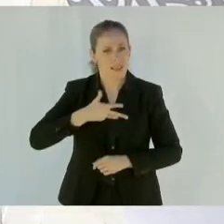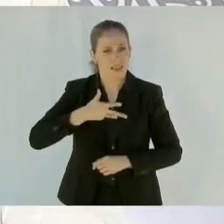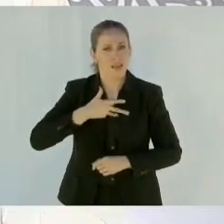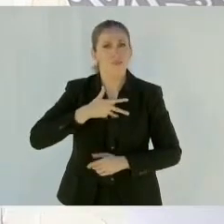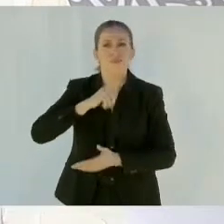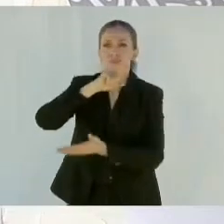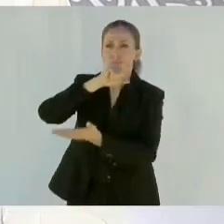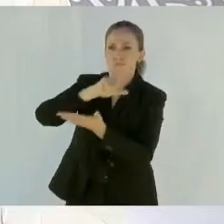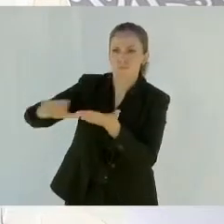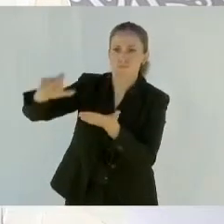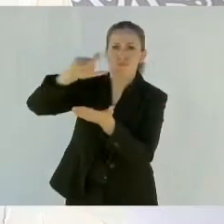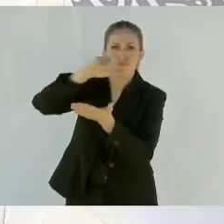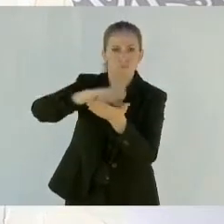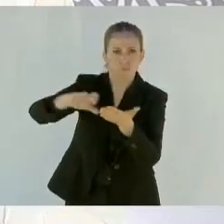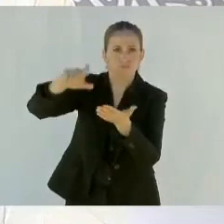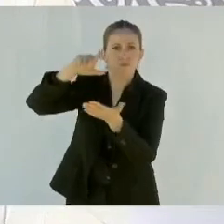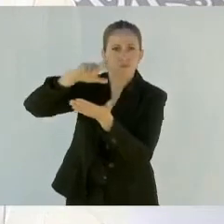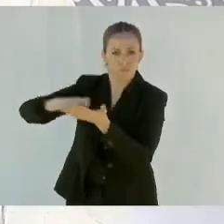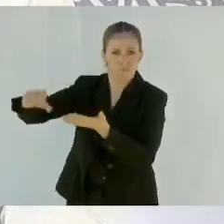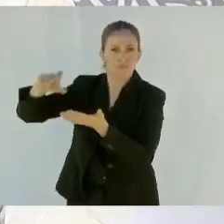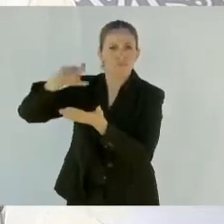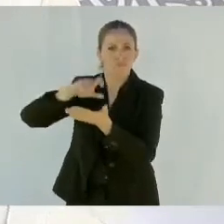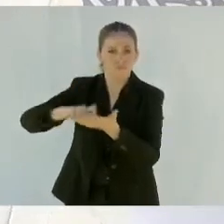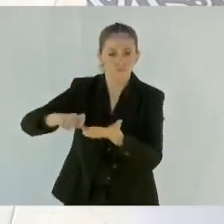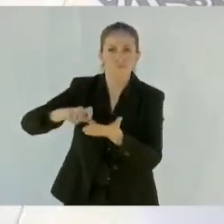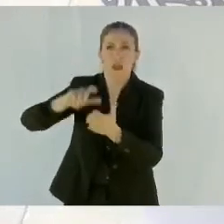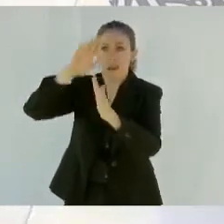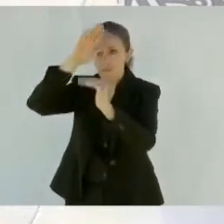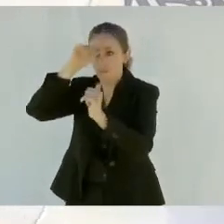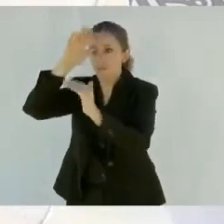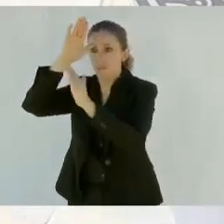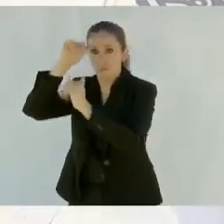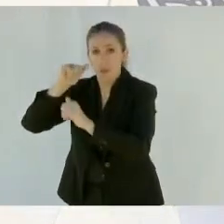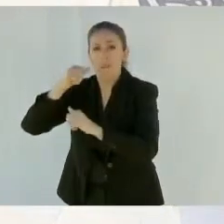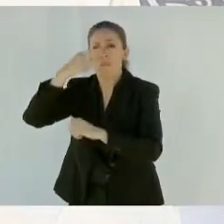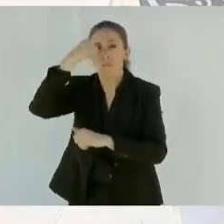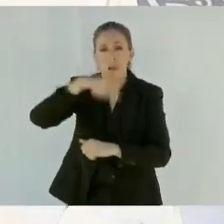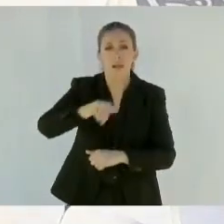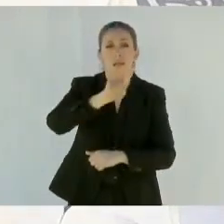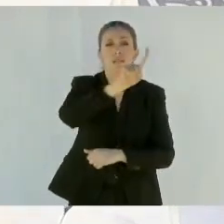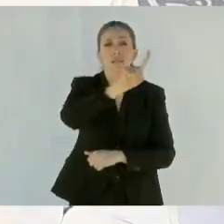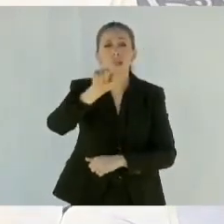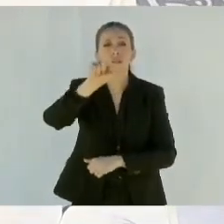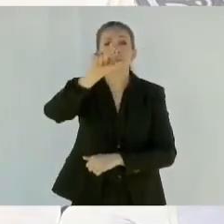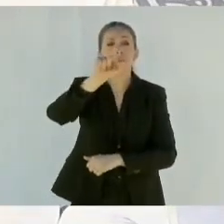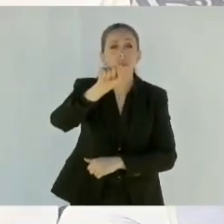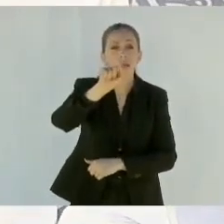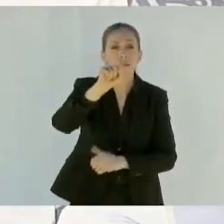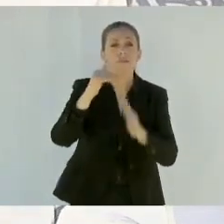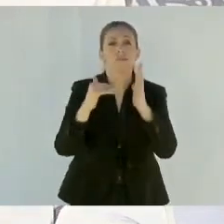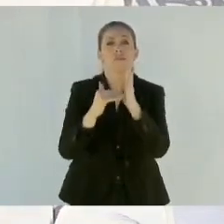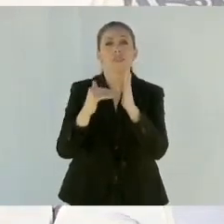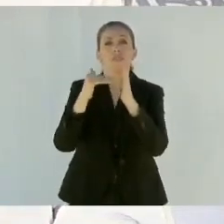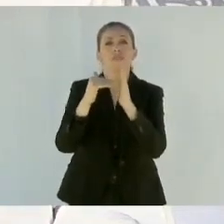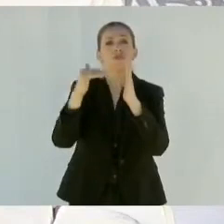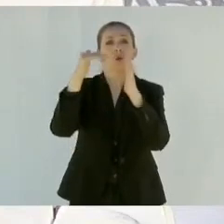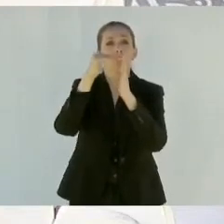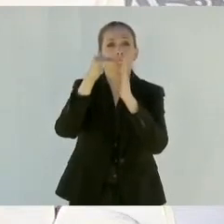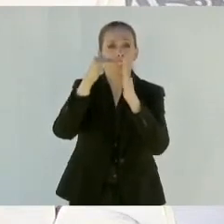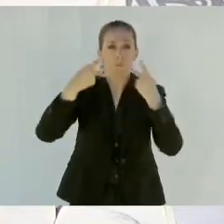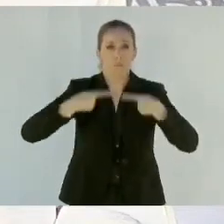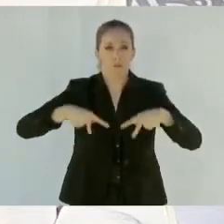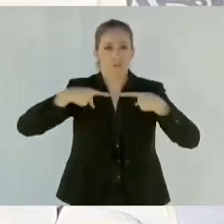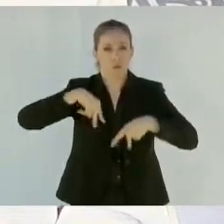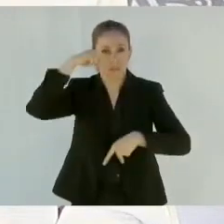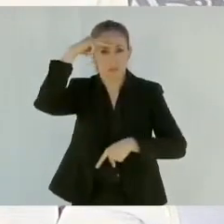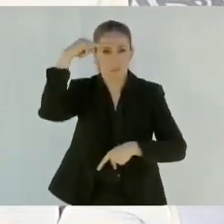contratadas vacunas para 120 millones de